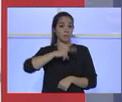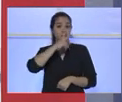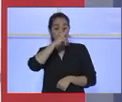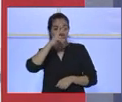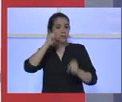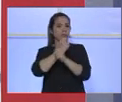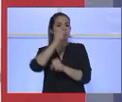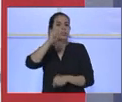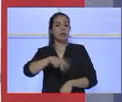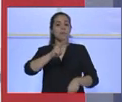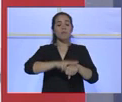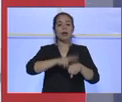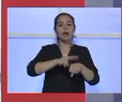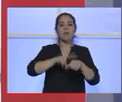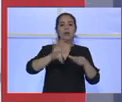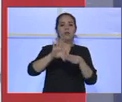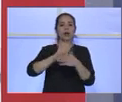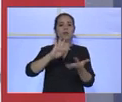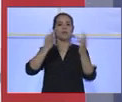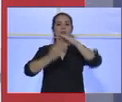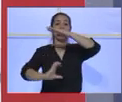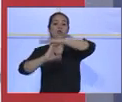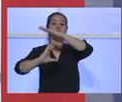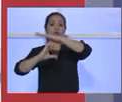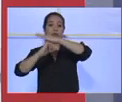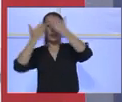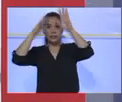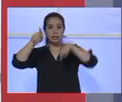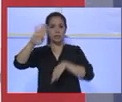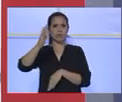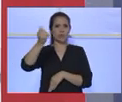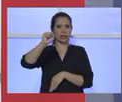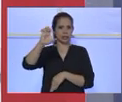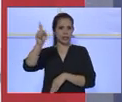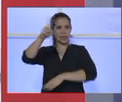candidatos para ocupar una silla en el Consejo de la OASI. Y eso fue